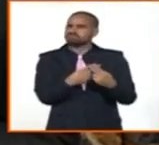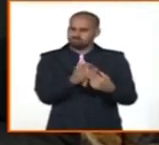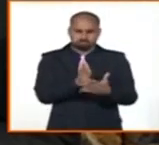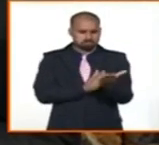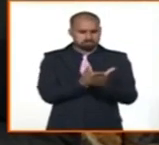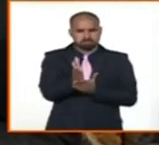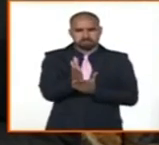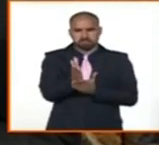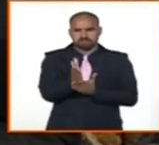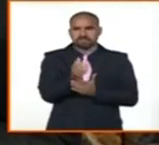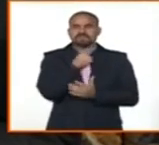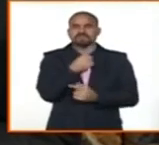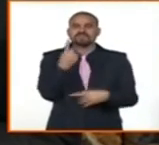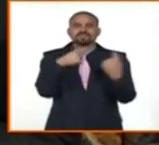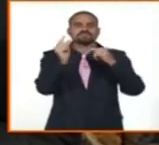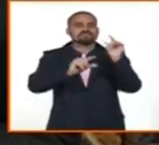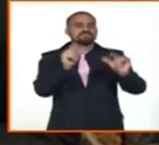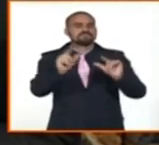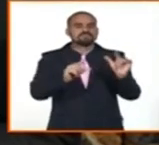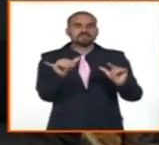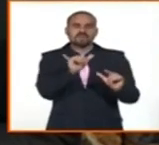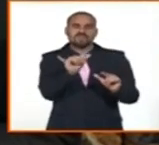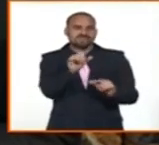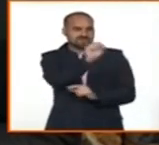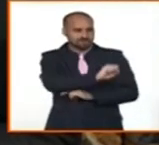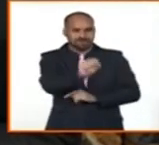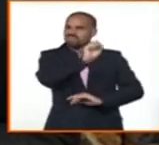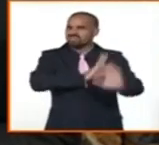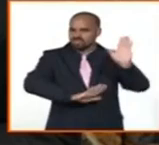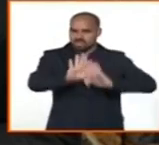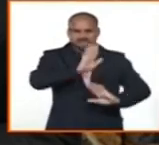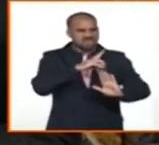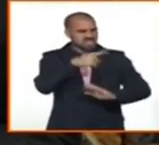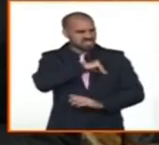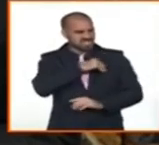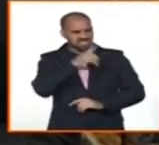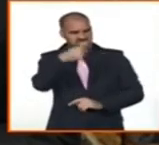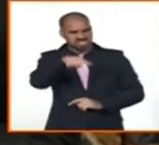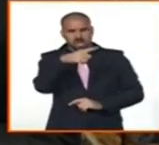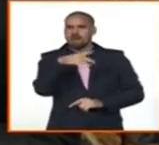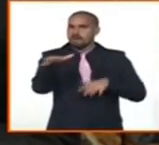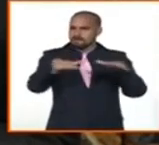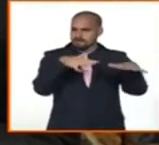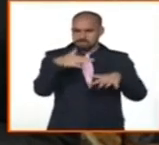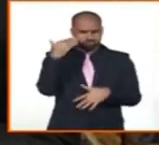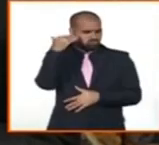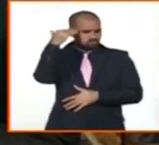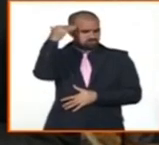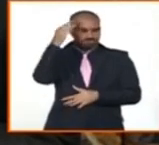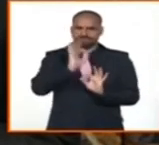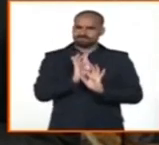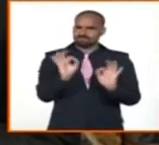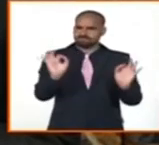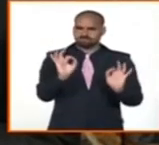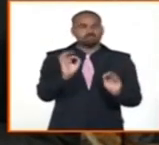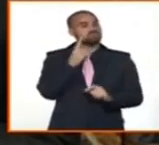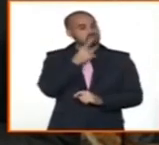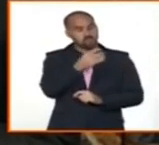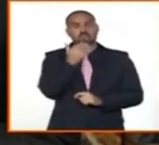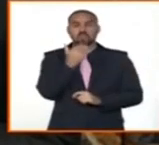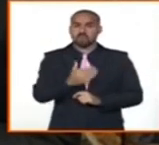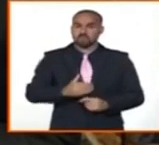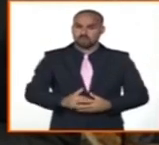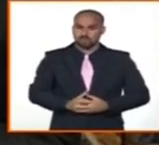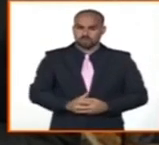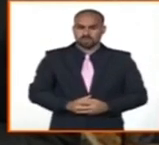hay personas de izquierdas con sentimientos como los de ustedes, también con una preparación y con un conocimiento como el de